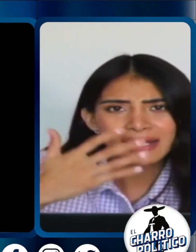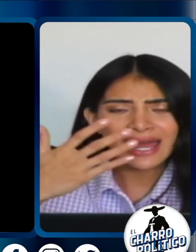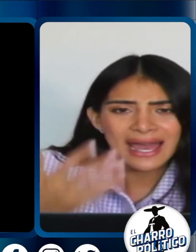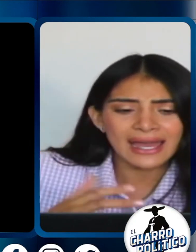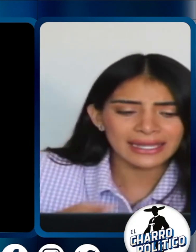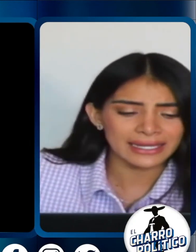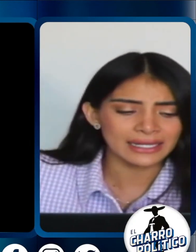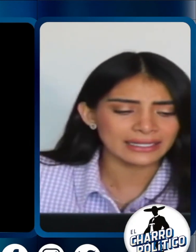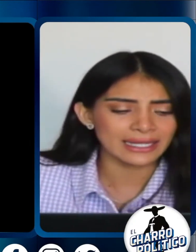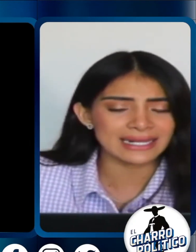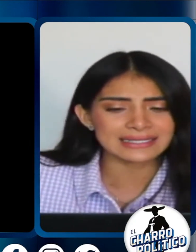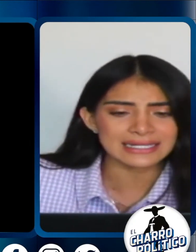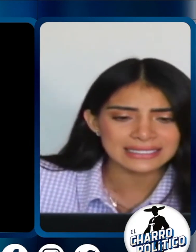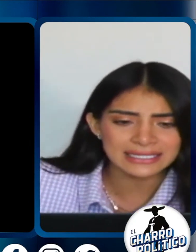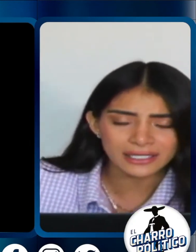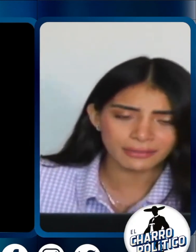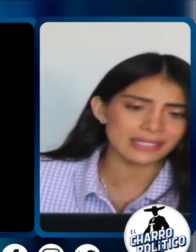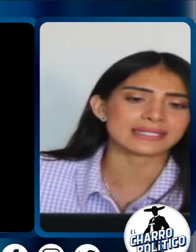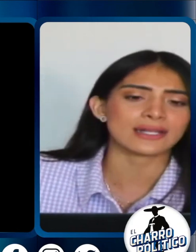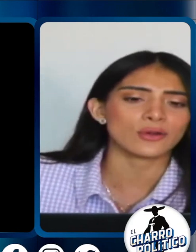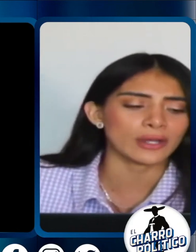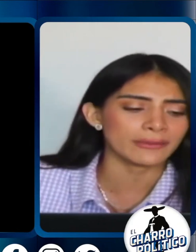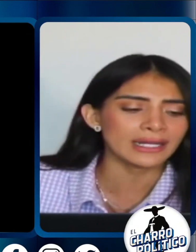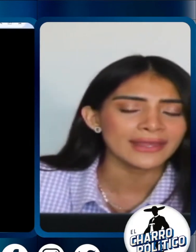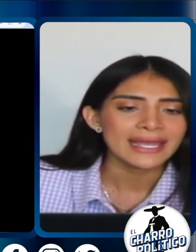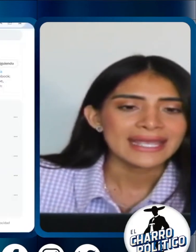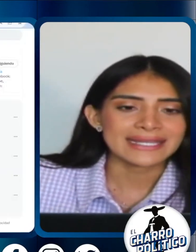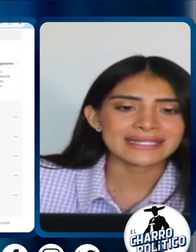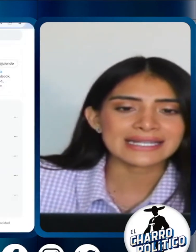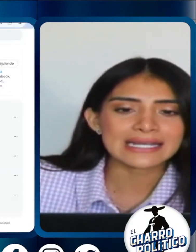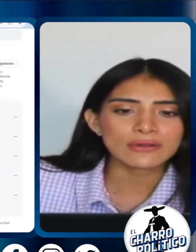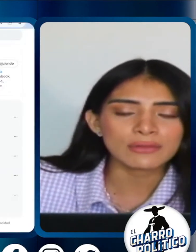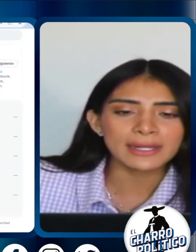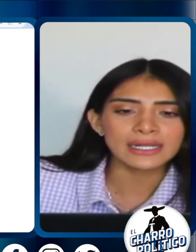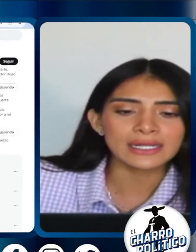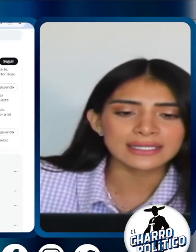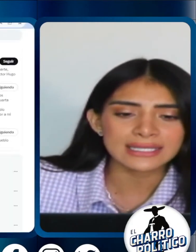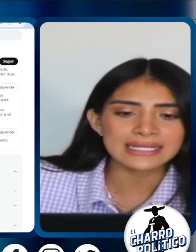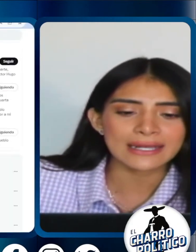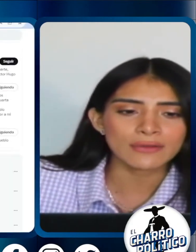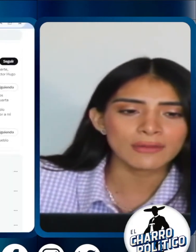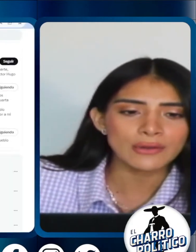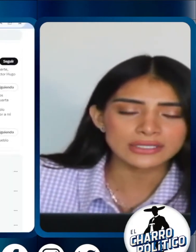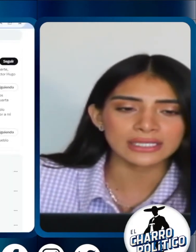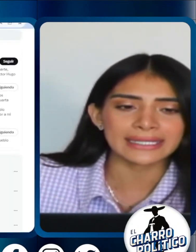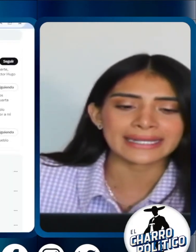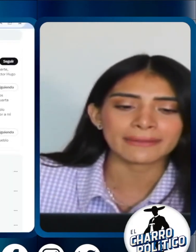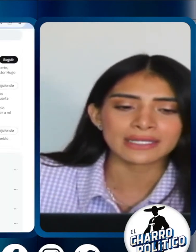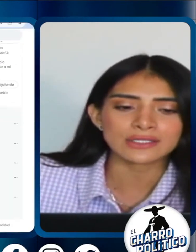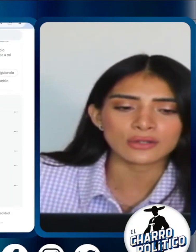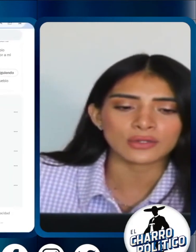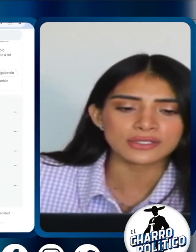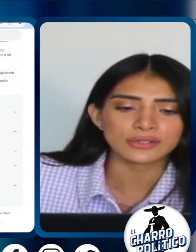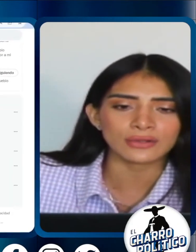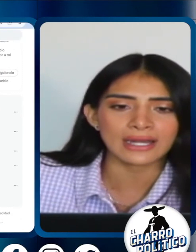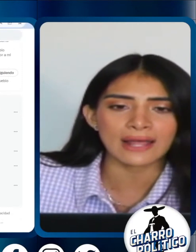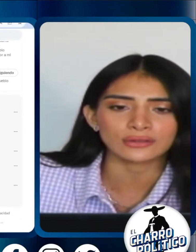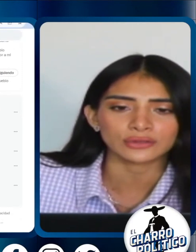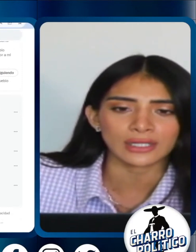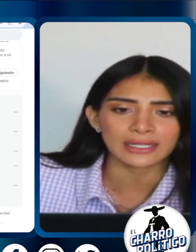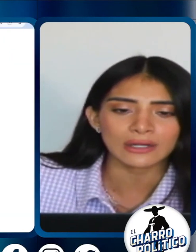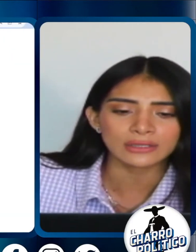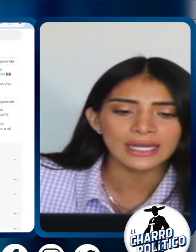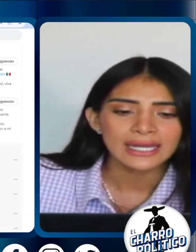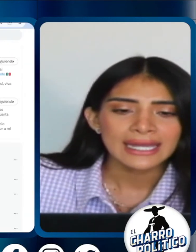apoyaban a el excanciller Marcelo ebrat y ya salió el peine Ya salió el voucher y jamás lo hizo la